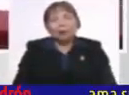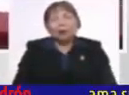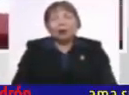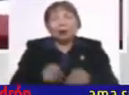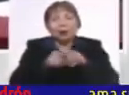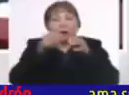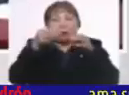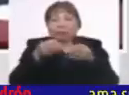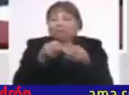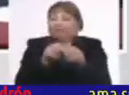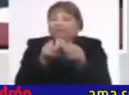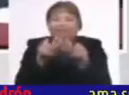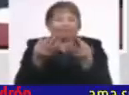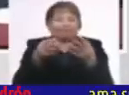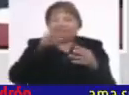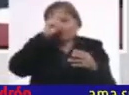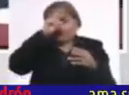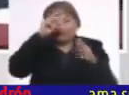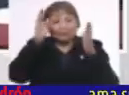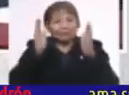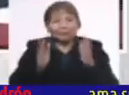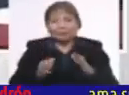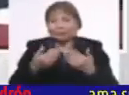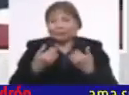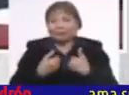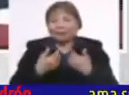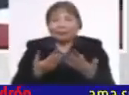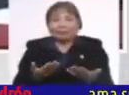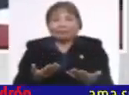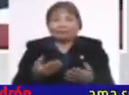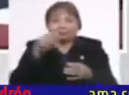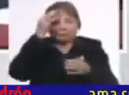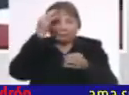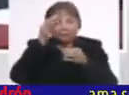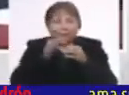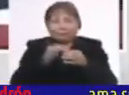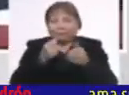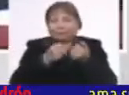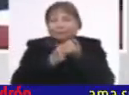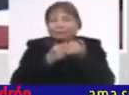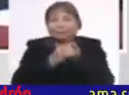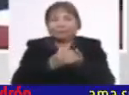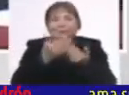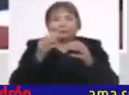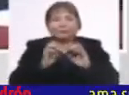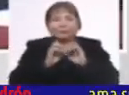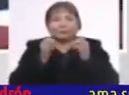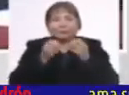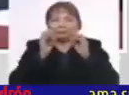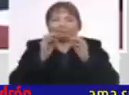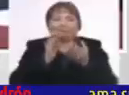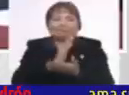indudablemente que hay muchos peruanos que tienen a veces la fe de poder apoyar aún en circunstancias